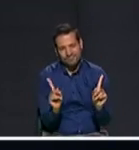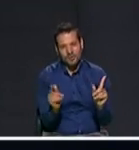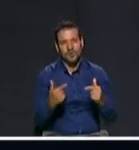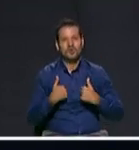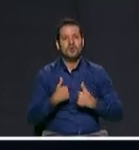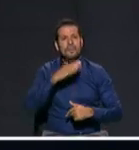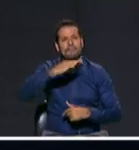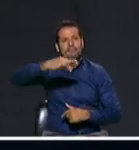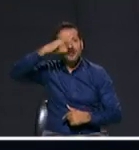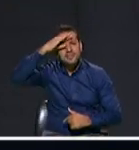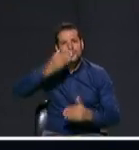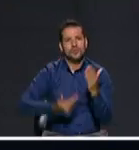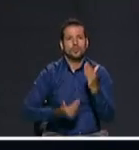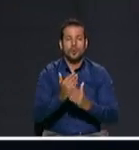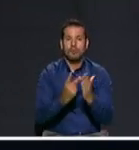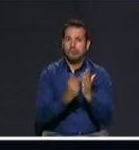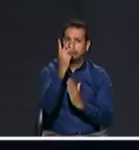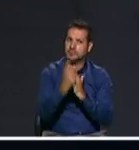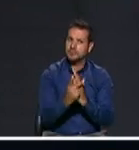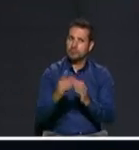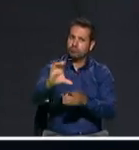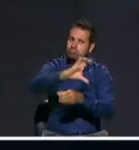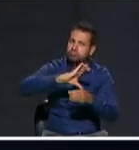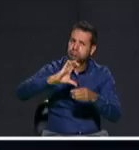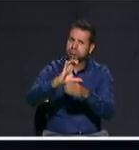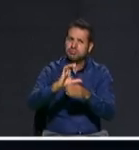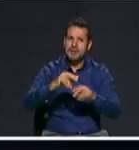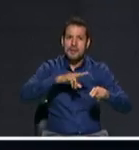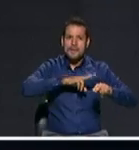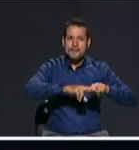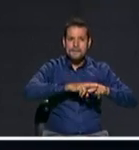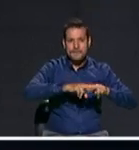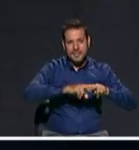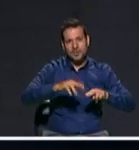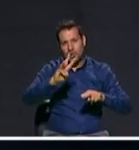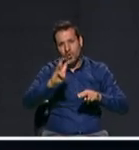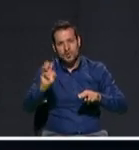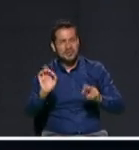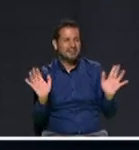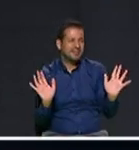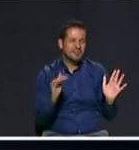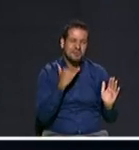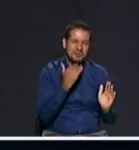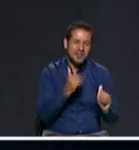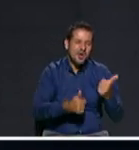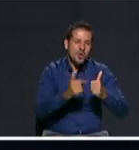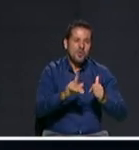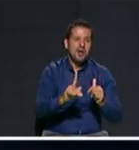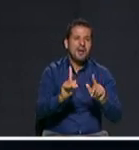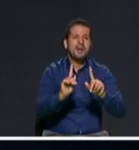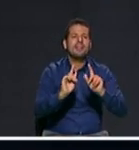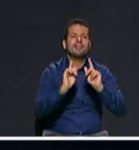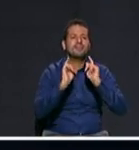emprender de nuevo grandes proyectos de ciudad el metro ligero del 80 o el tranvía como lo quieran llamar si nosotros decidimos no hacerlo